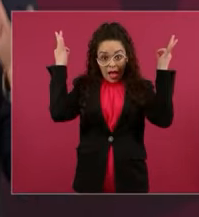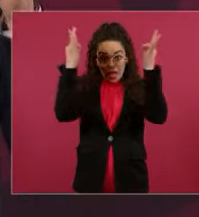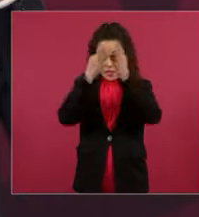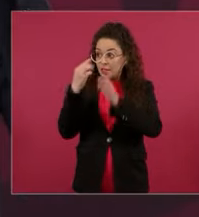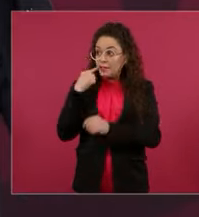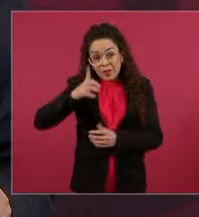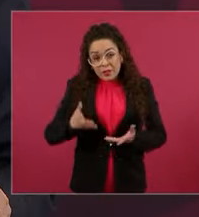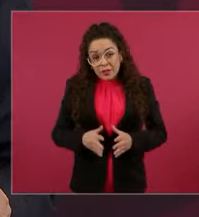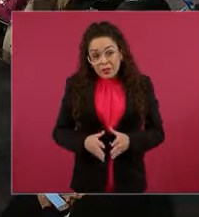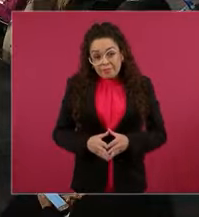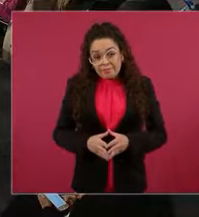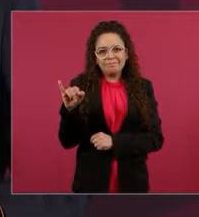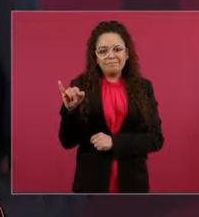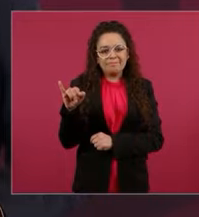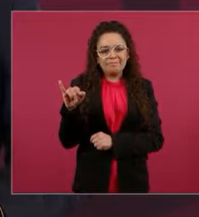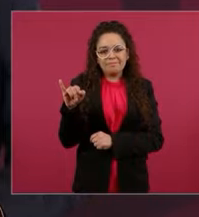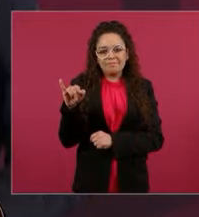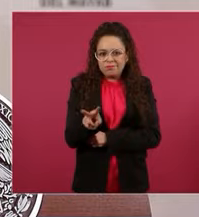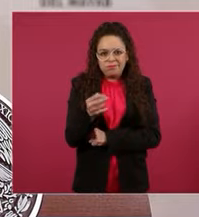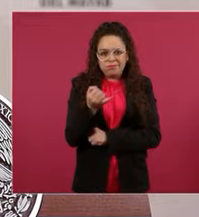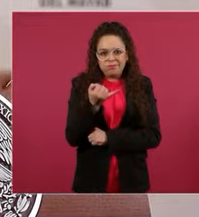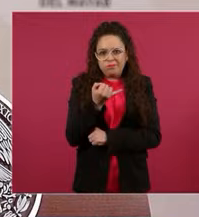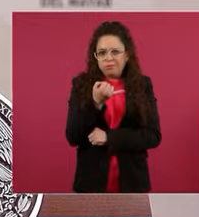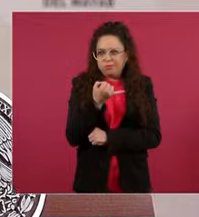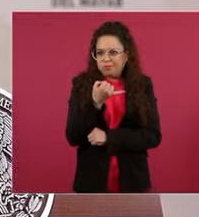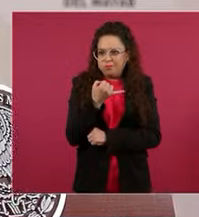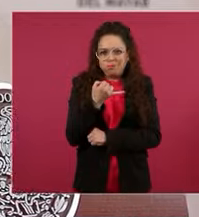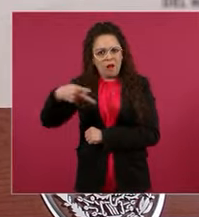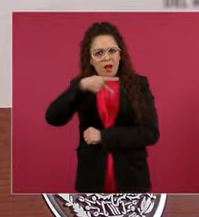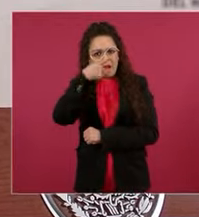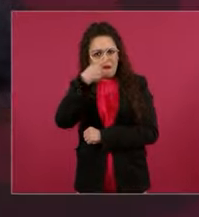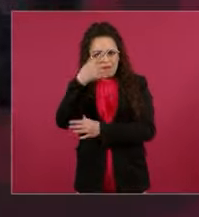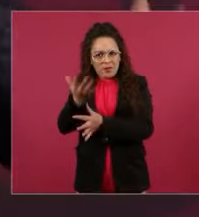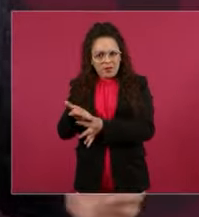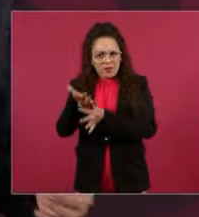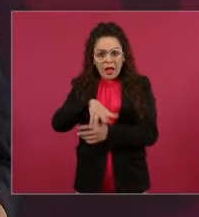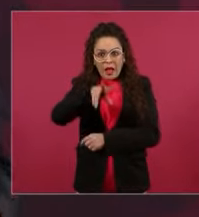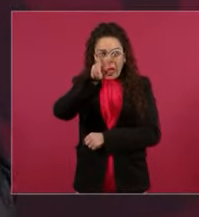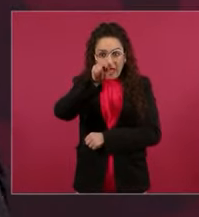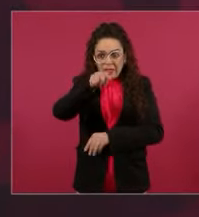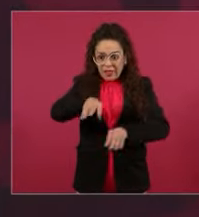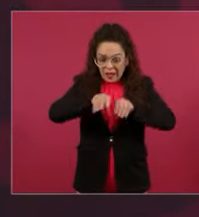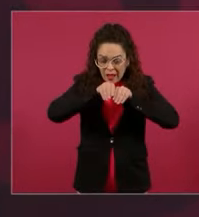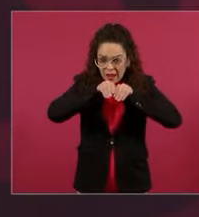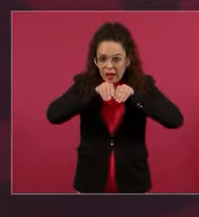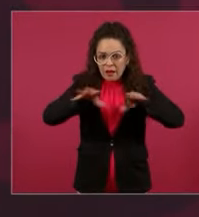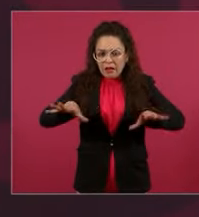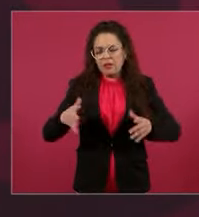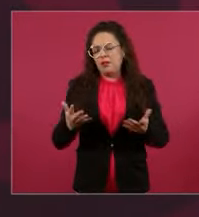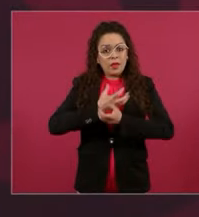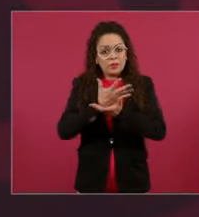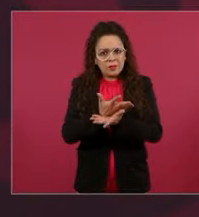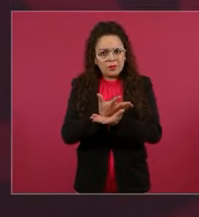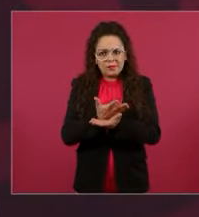Es increíble el nivel político de llegar a plantear esto públicamente. Y luego dicen que no hay